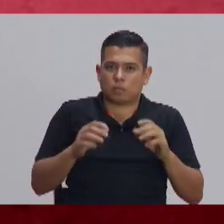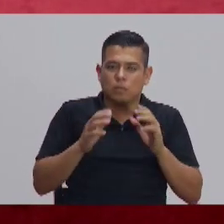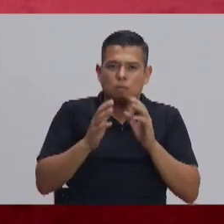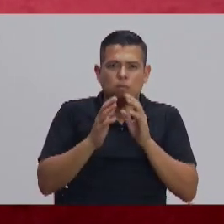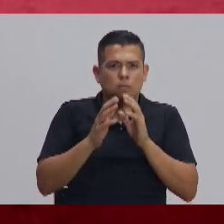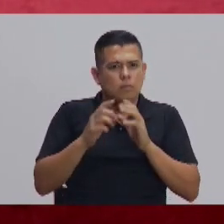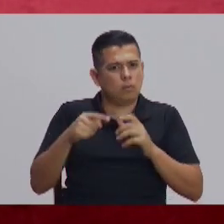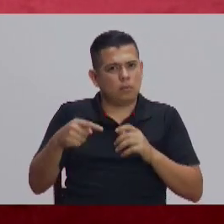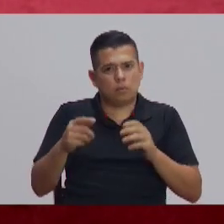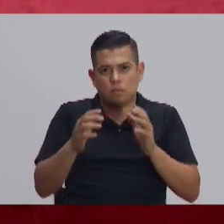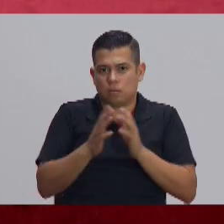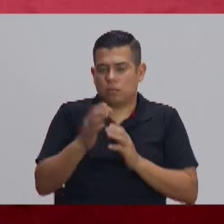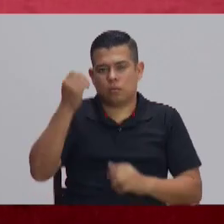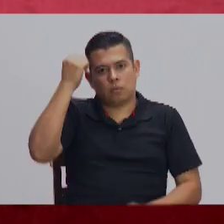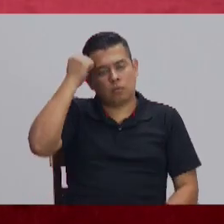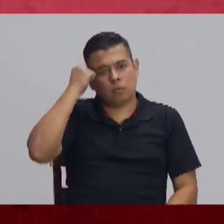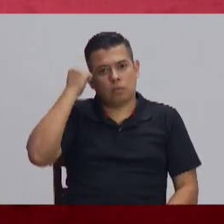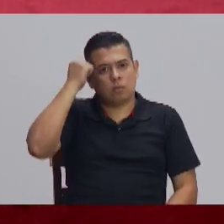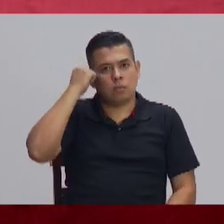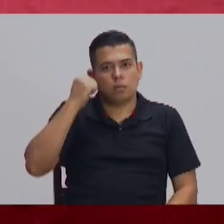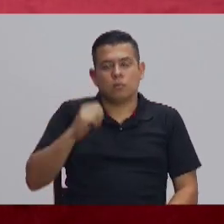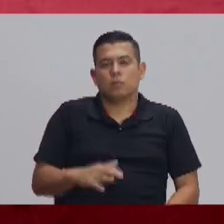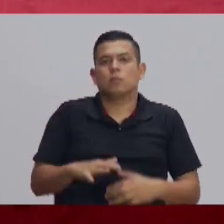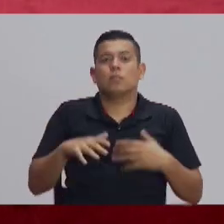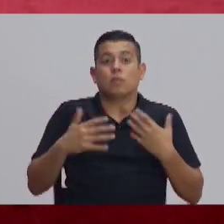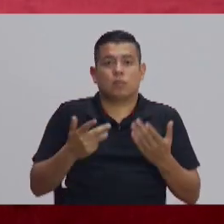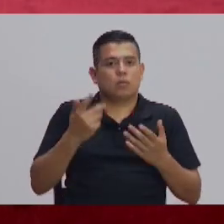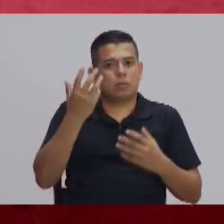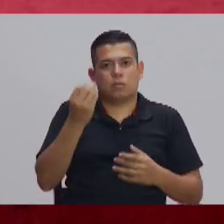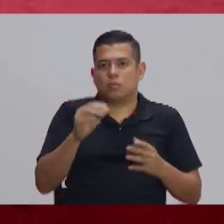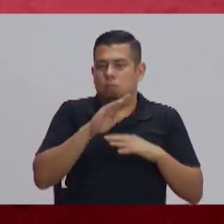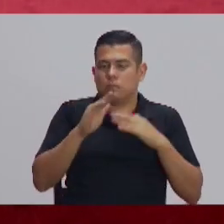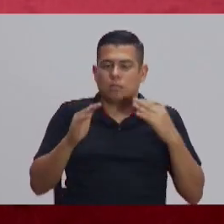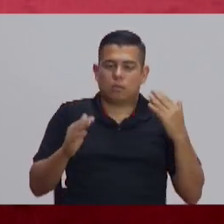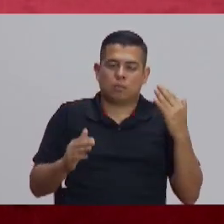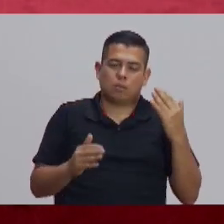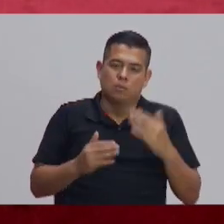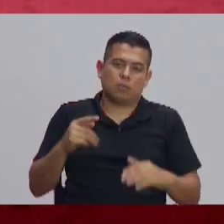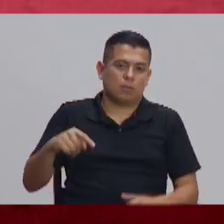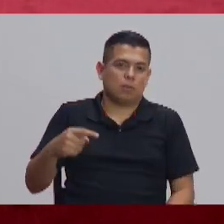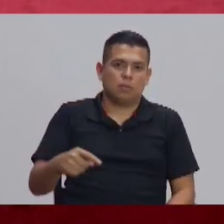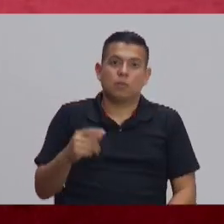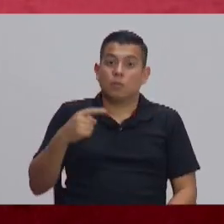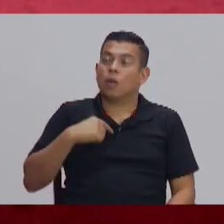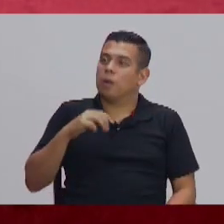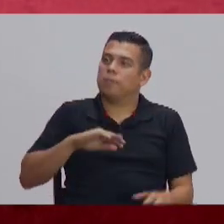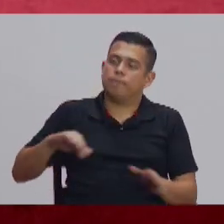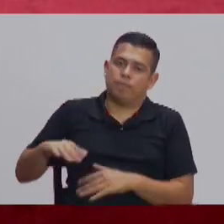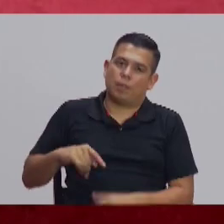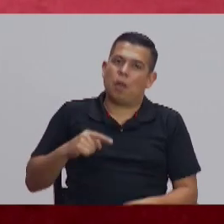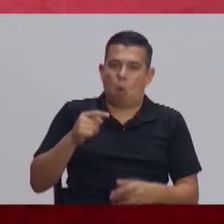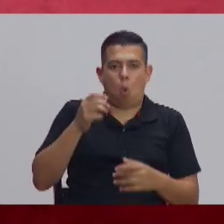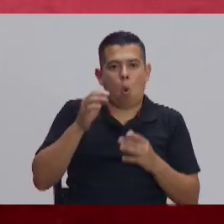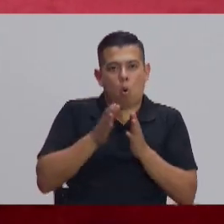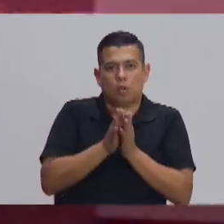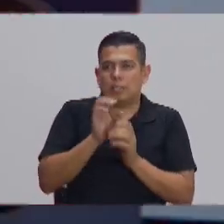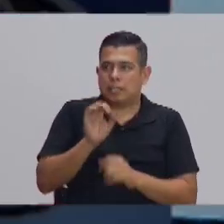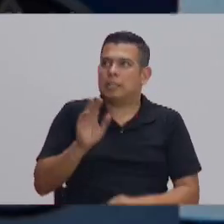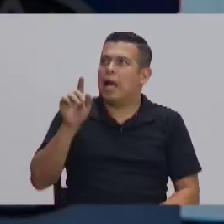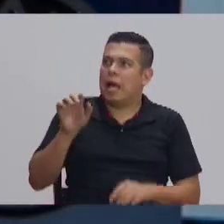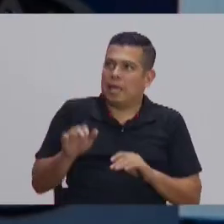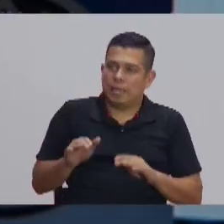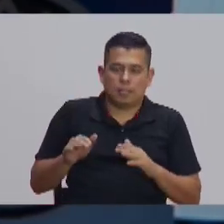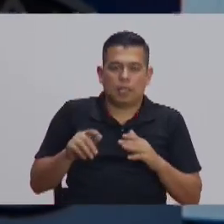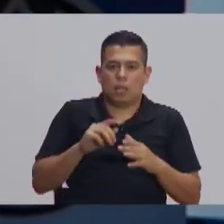oración aprendiendo a orar en todo el día en depende decirle mira señor gracias gracias